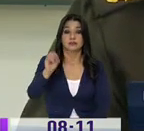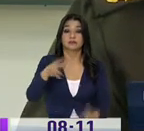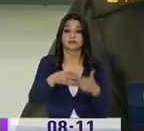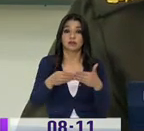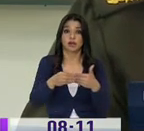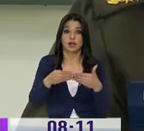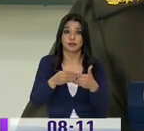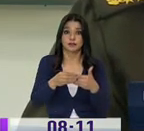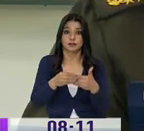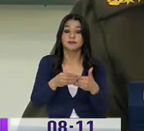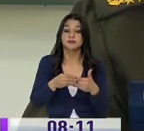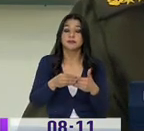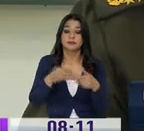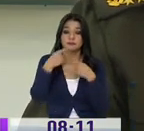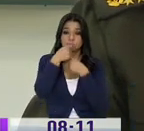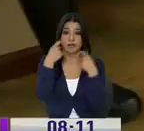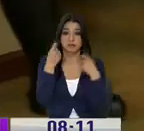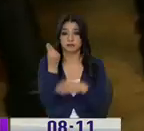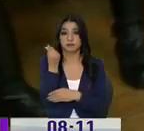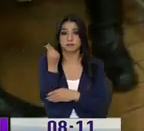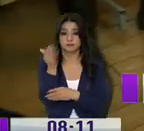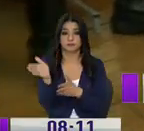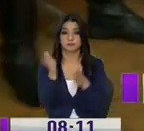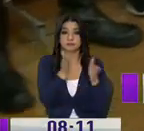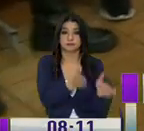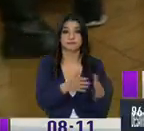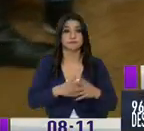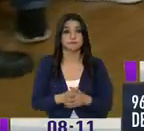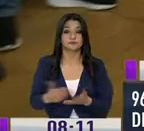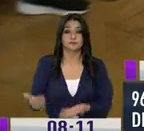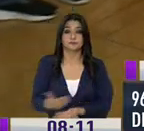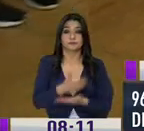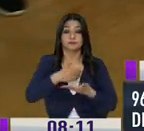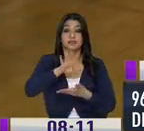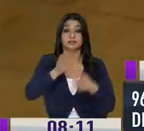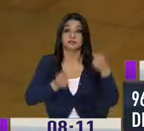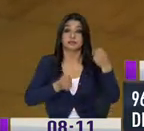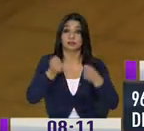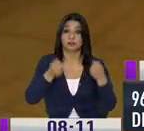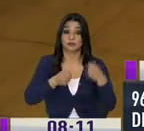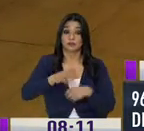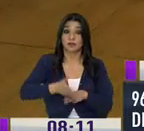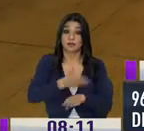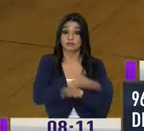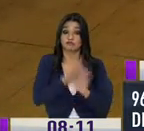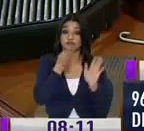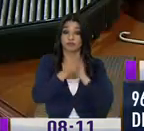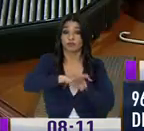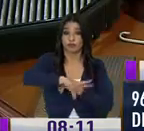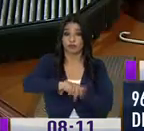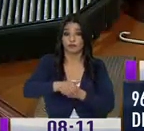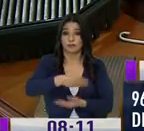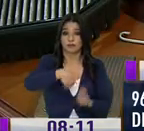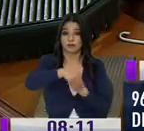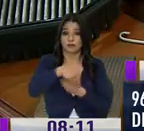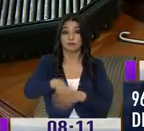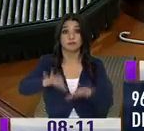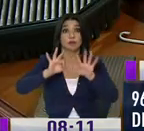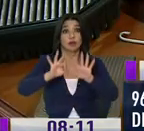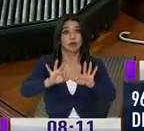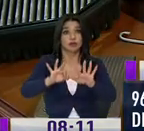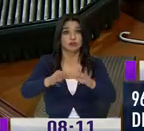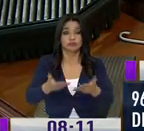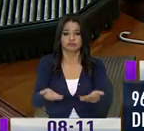$600 americanos en dinero falso. También se logró recuperar 5 vehículos reportados como robados, 8 objetos considerados como parte